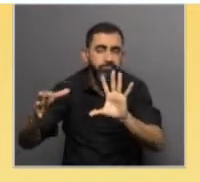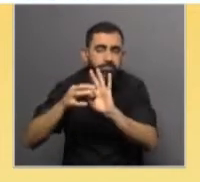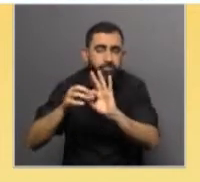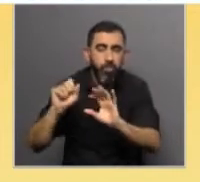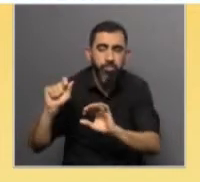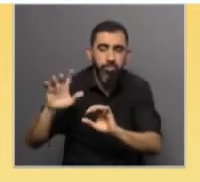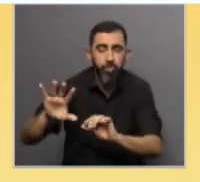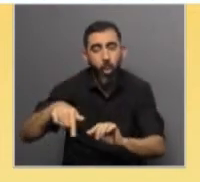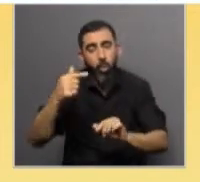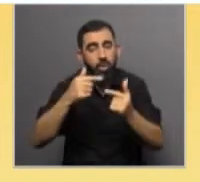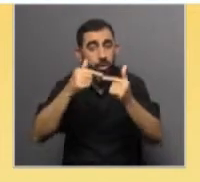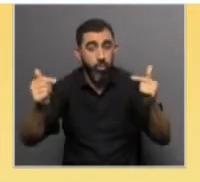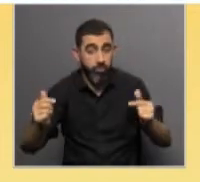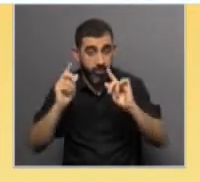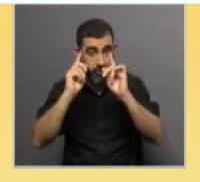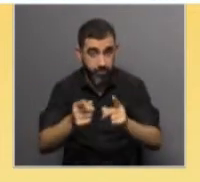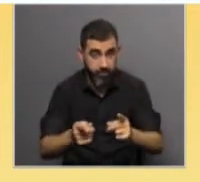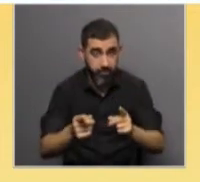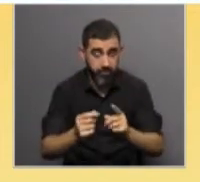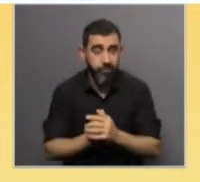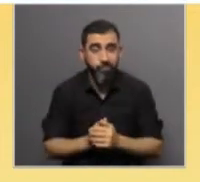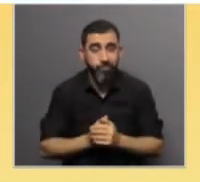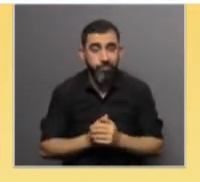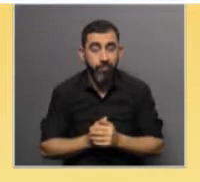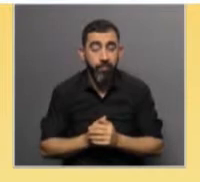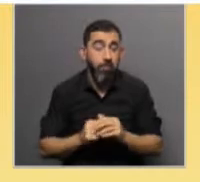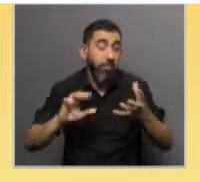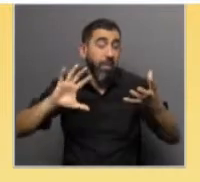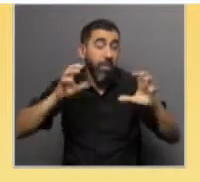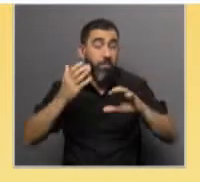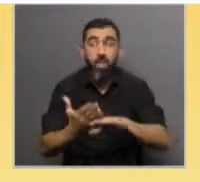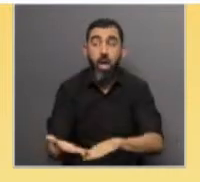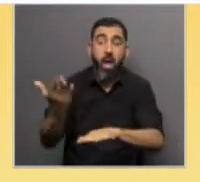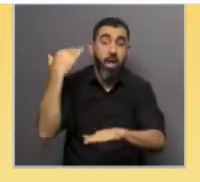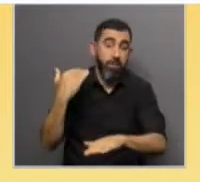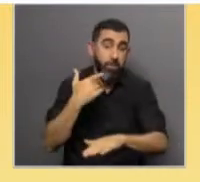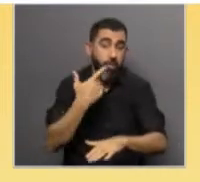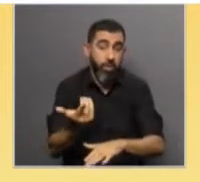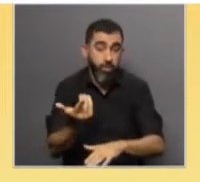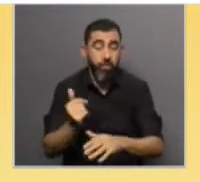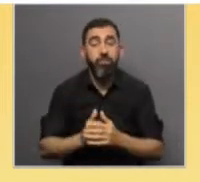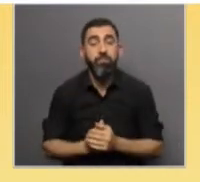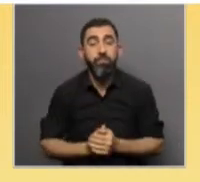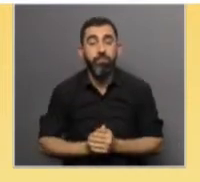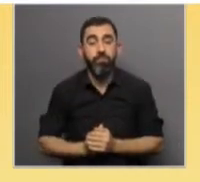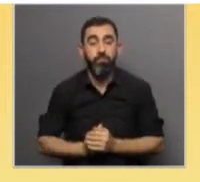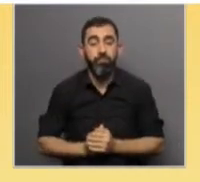características con otros aspectos que tienen los climas del pasado en nuestras